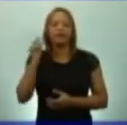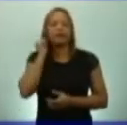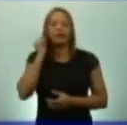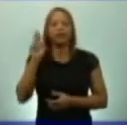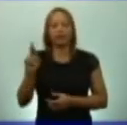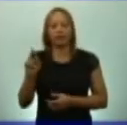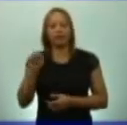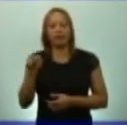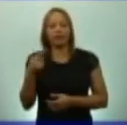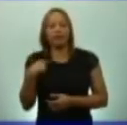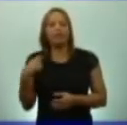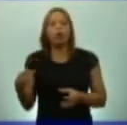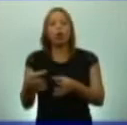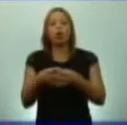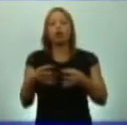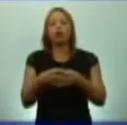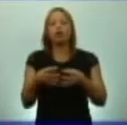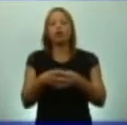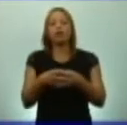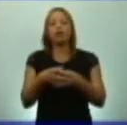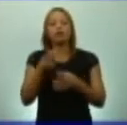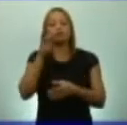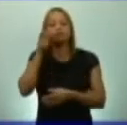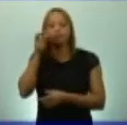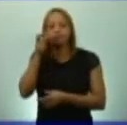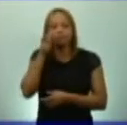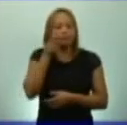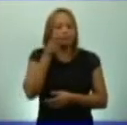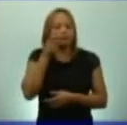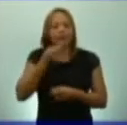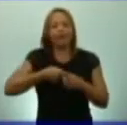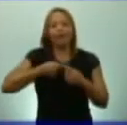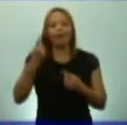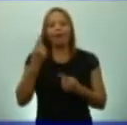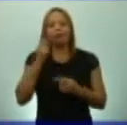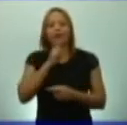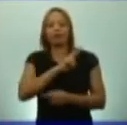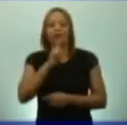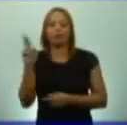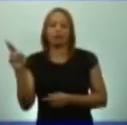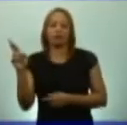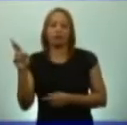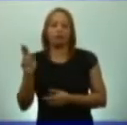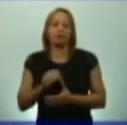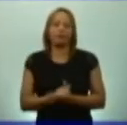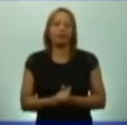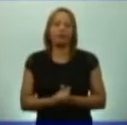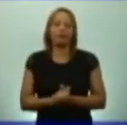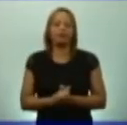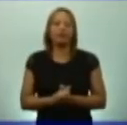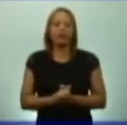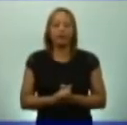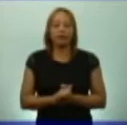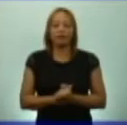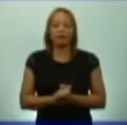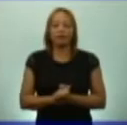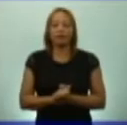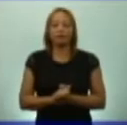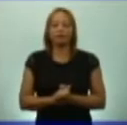organización que fortalecía la vigilancia de la contrarrevolución y cortaba el paso a